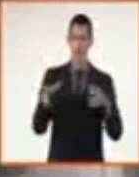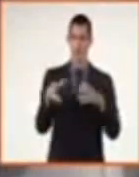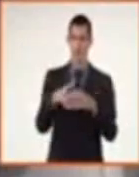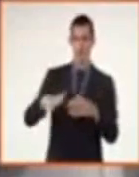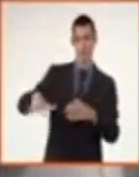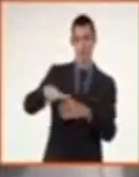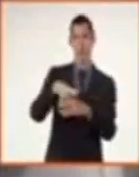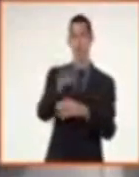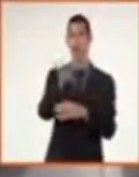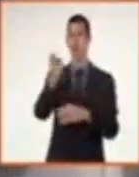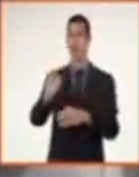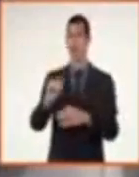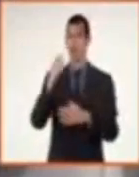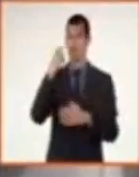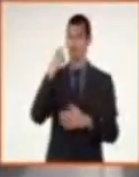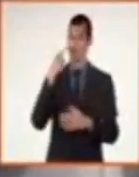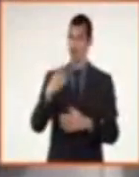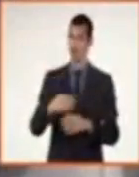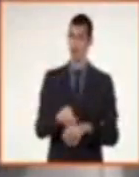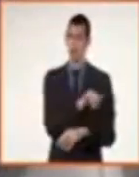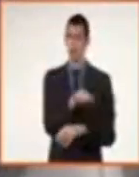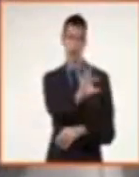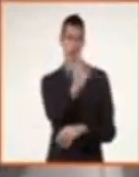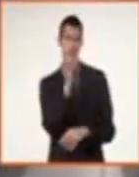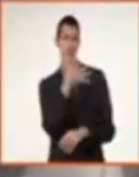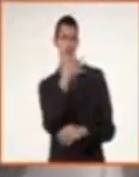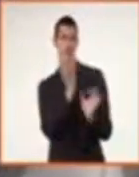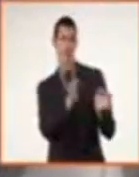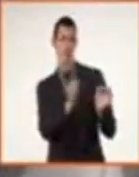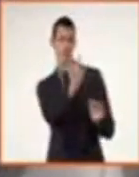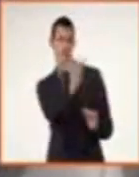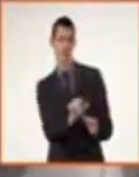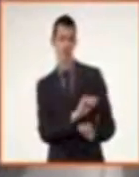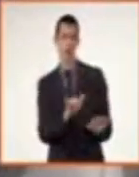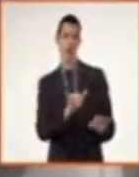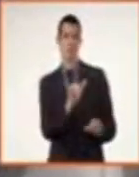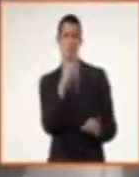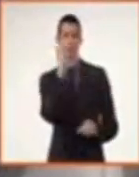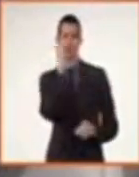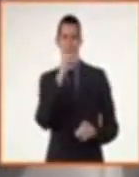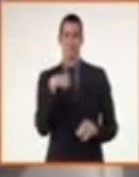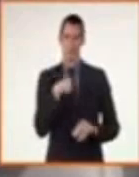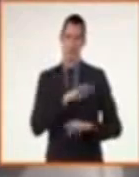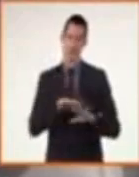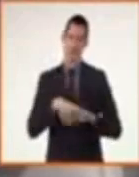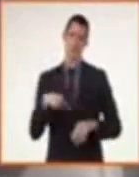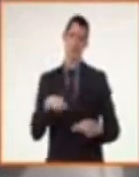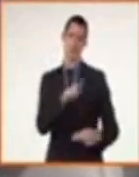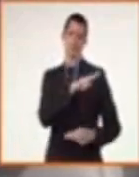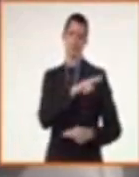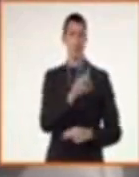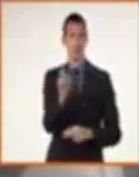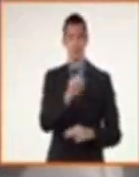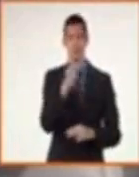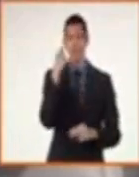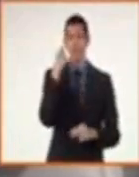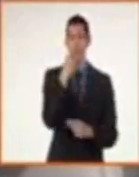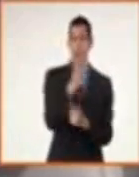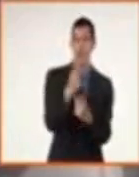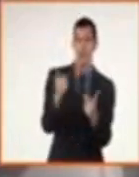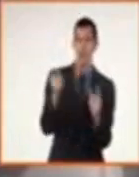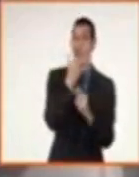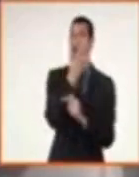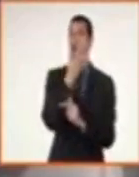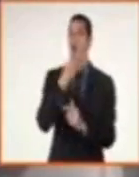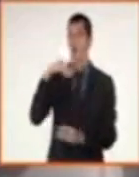participación. El socialismo es participación y es ejemplo. Los diputados nuevos tienen que saber eso. Es